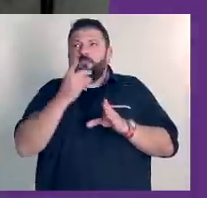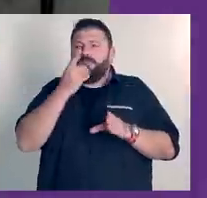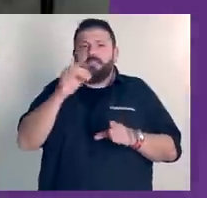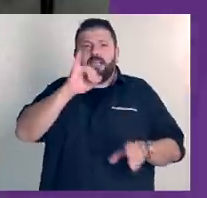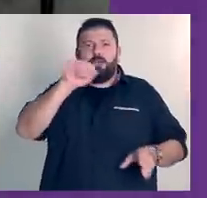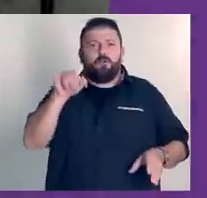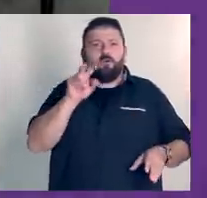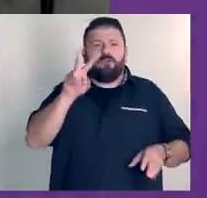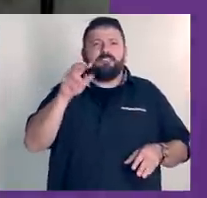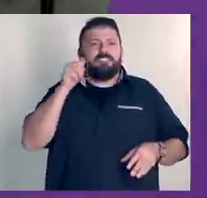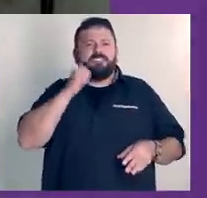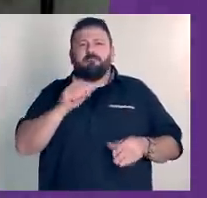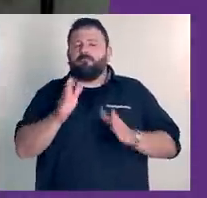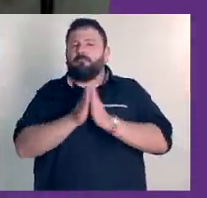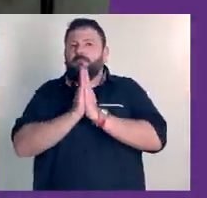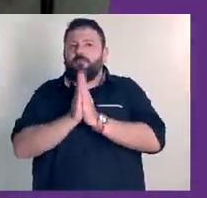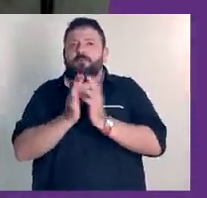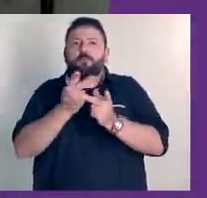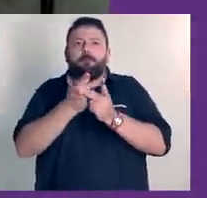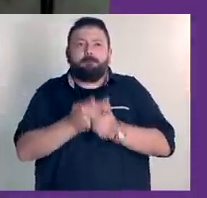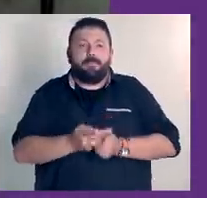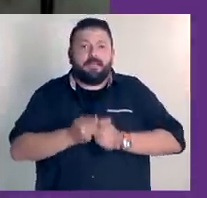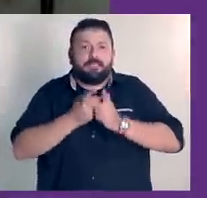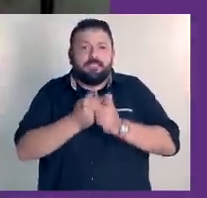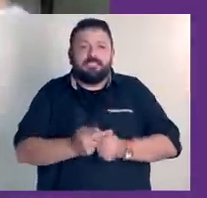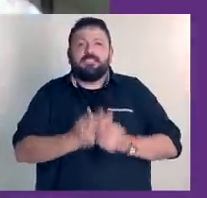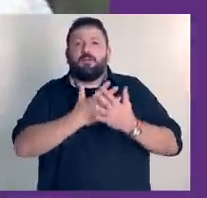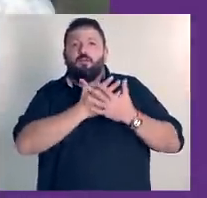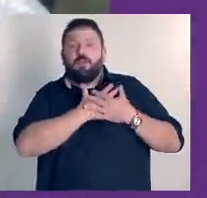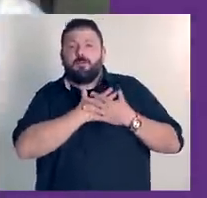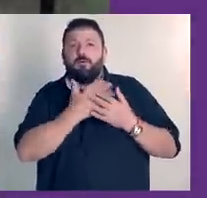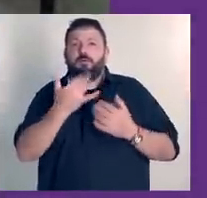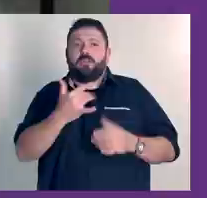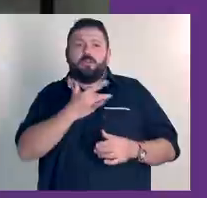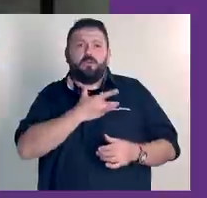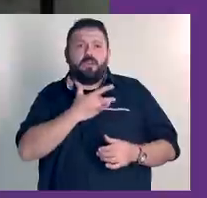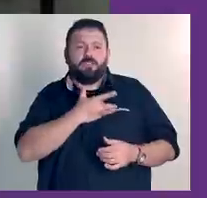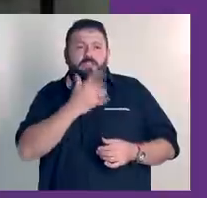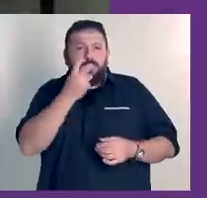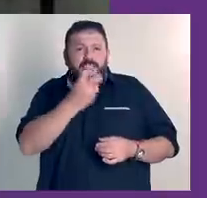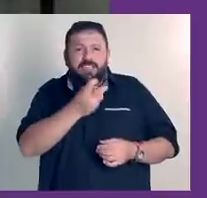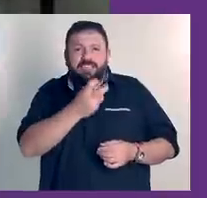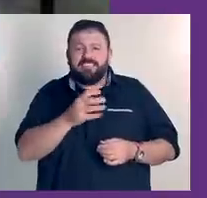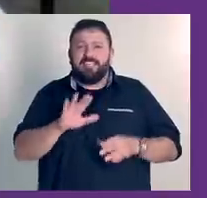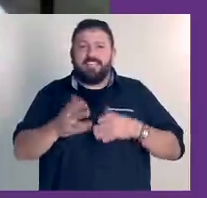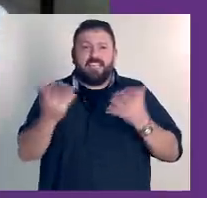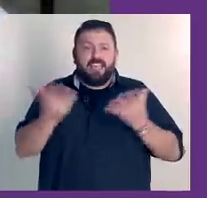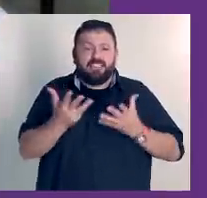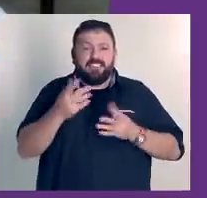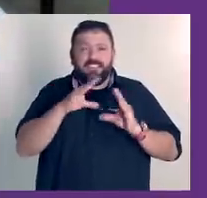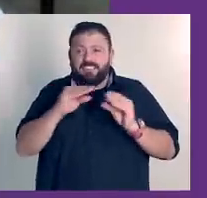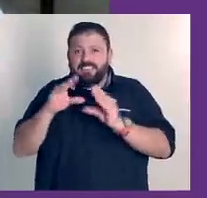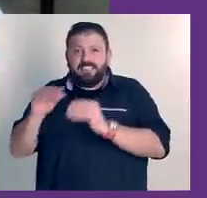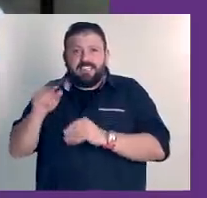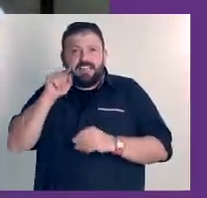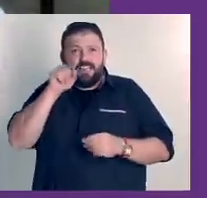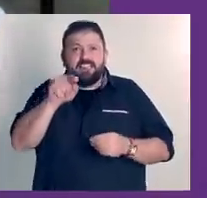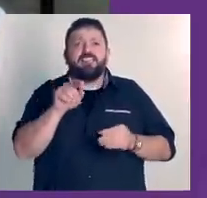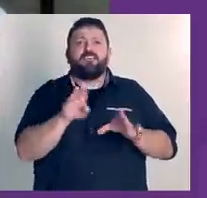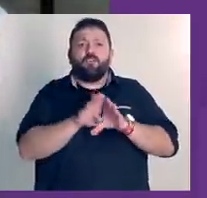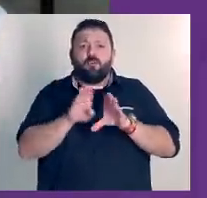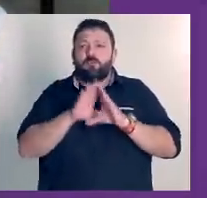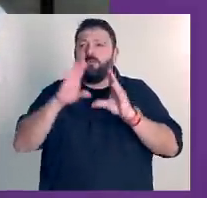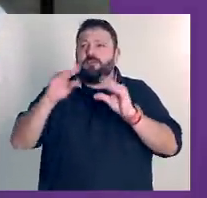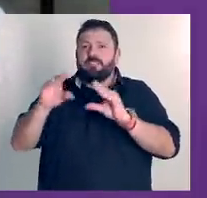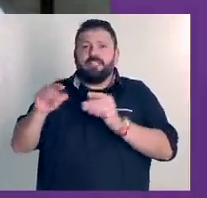con paciencia, con amor, con corazón, con ese modo que quisieras que te enseñaran a ti, enseñarles a